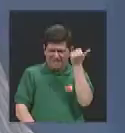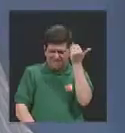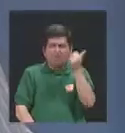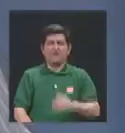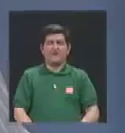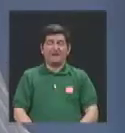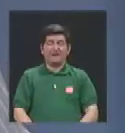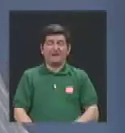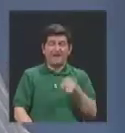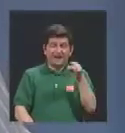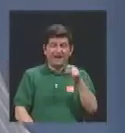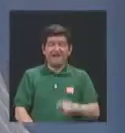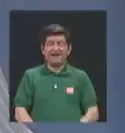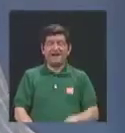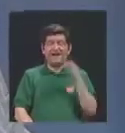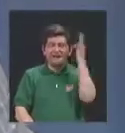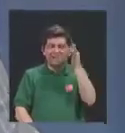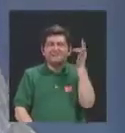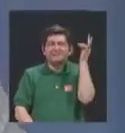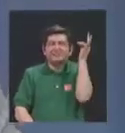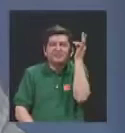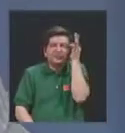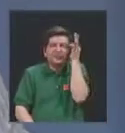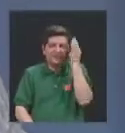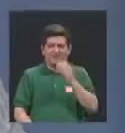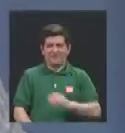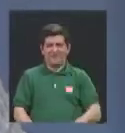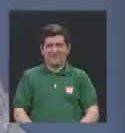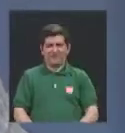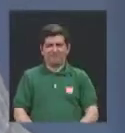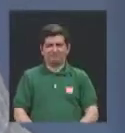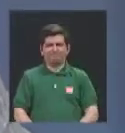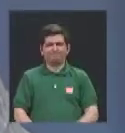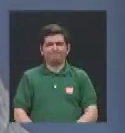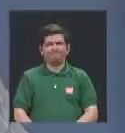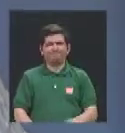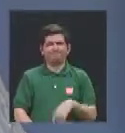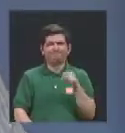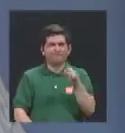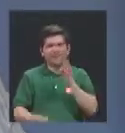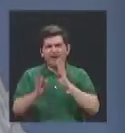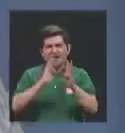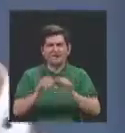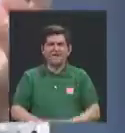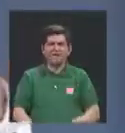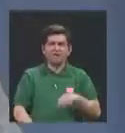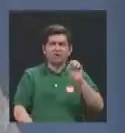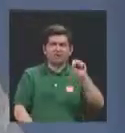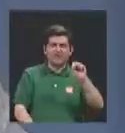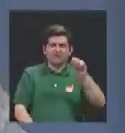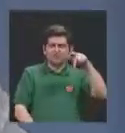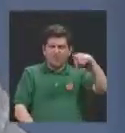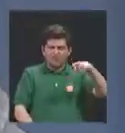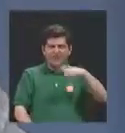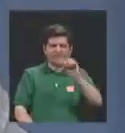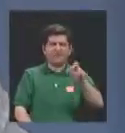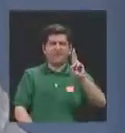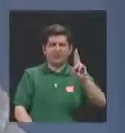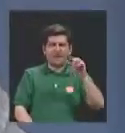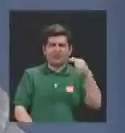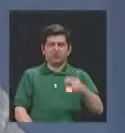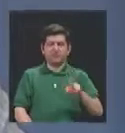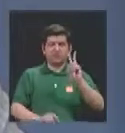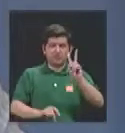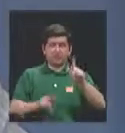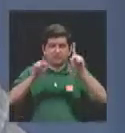Sendra, bueno, como habíamos dicho, viene de teorías que platicando con Sixto Paz Wells y